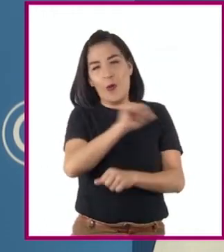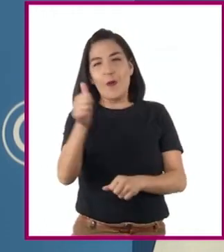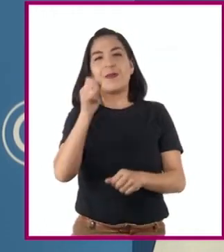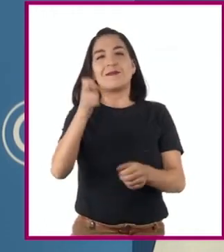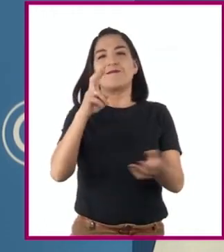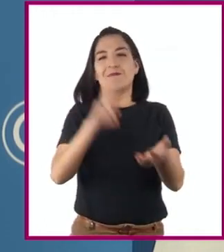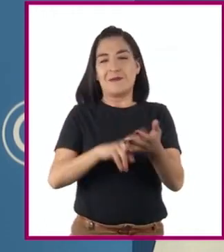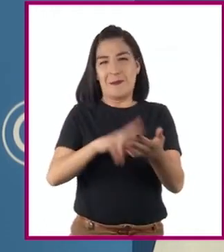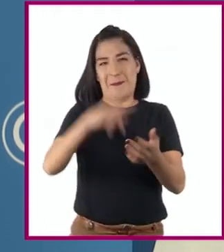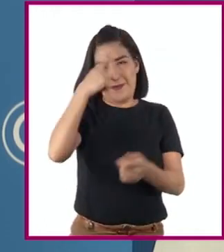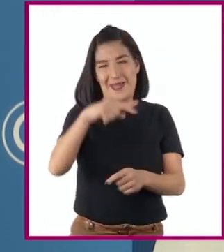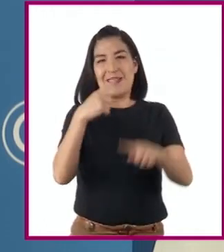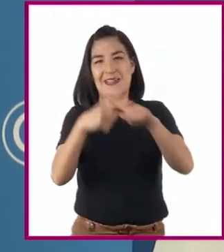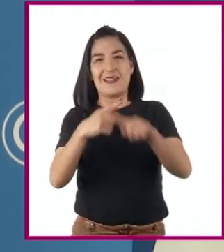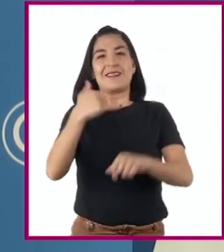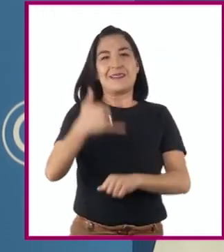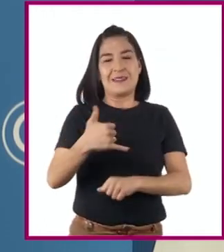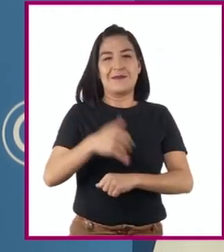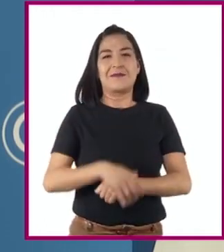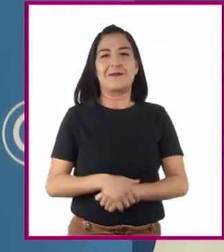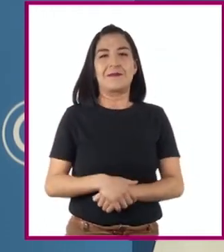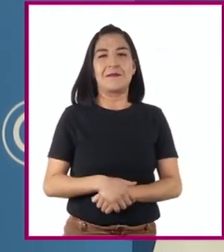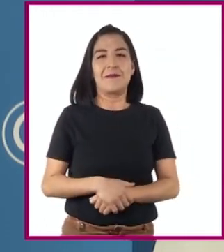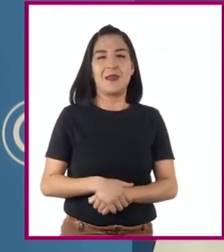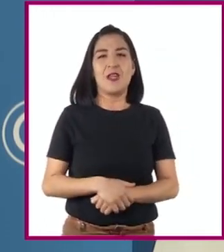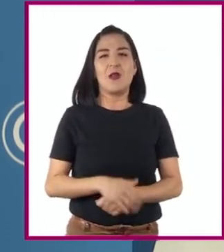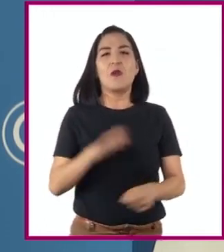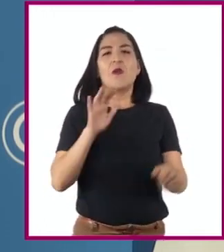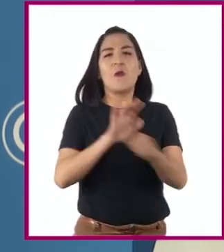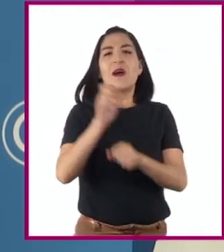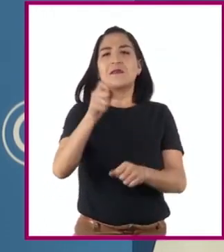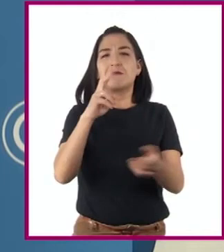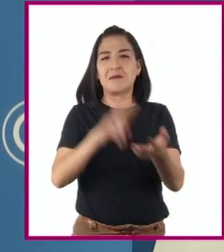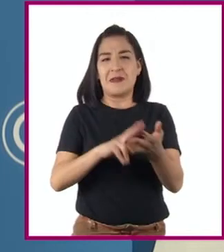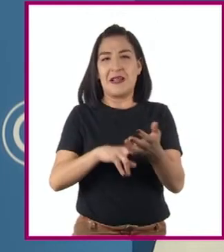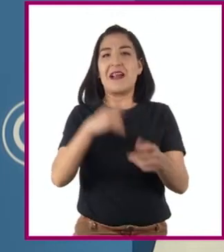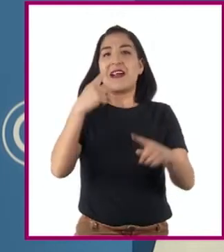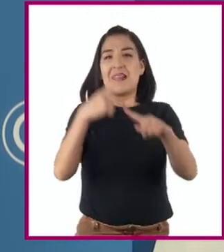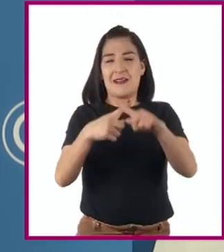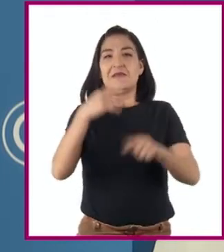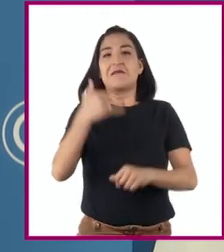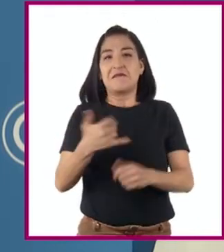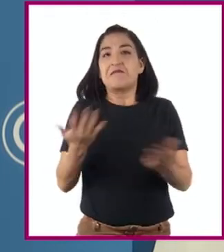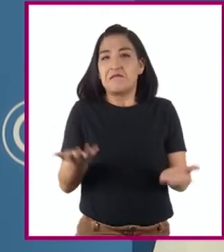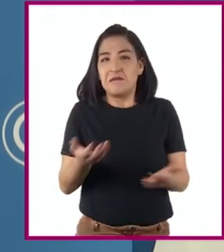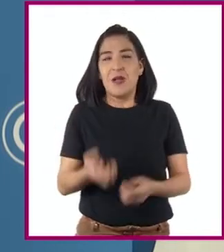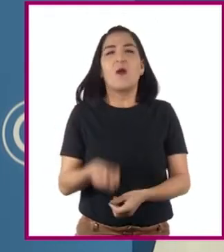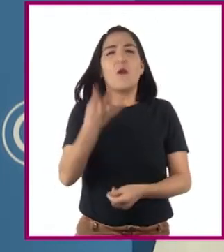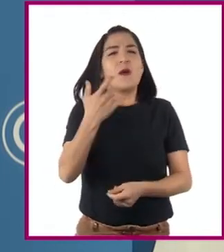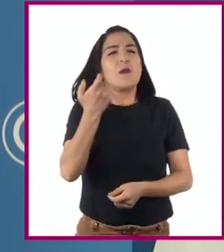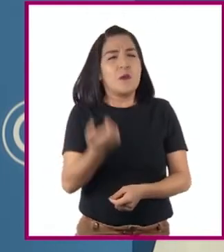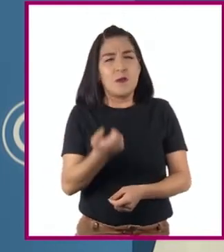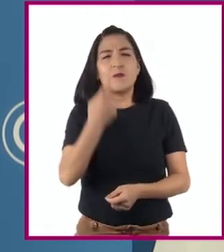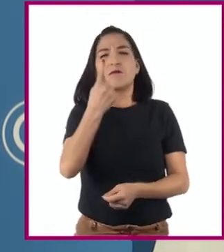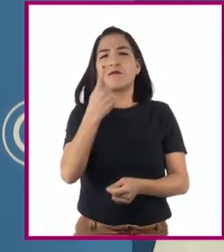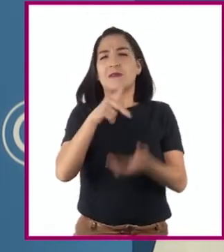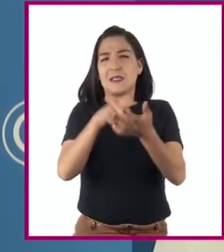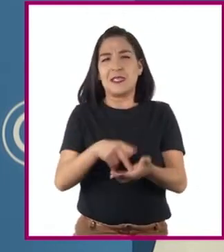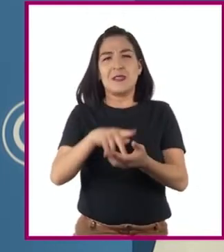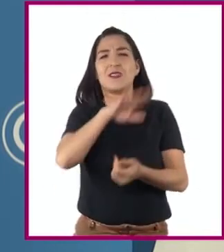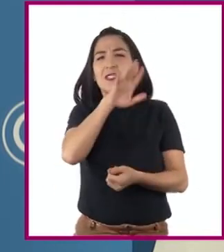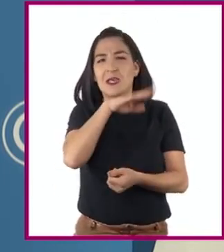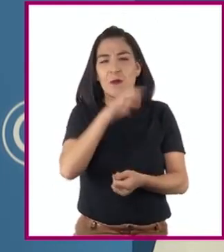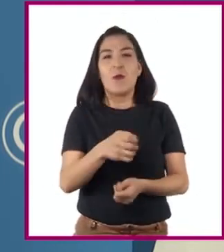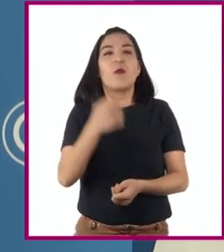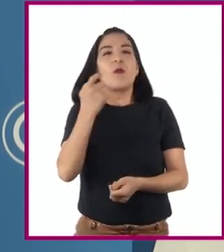valores para X y Y. ¿Qué valores encontraron para X y Y? ¿Cuánto cuesta un kilogramo de cebolla